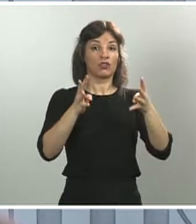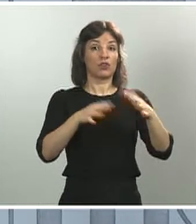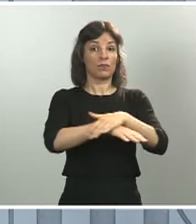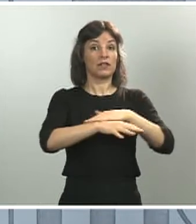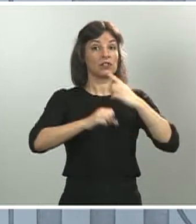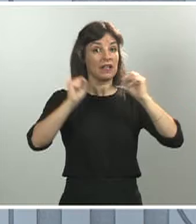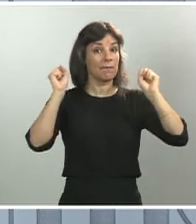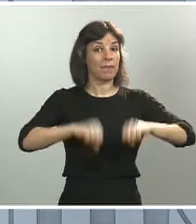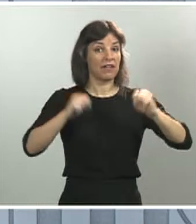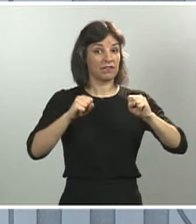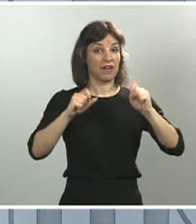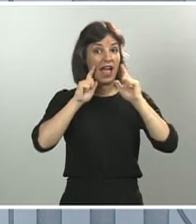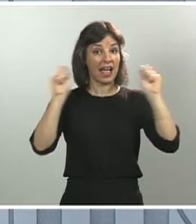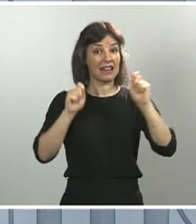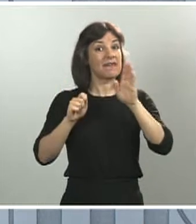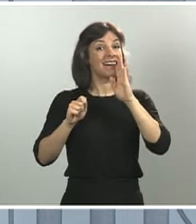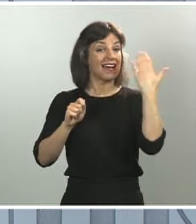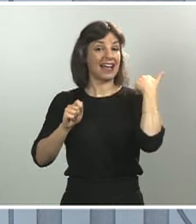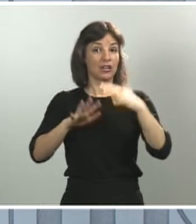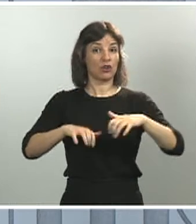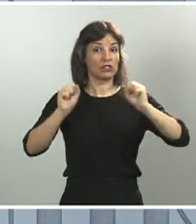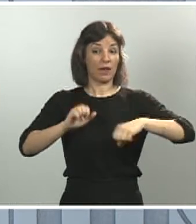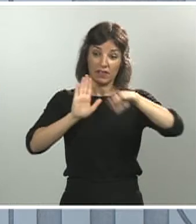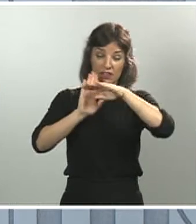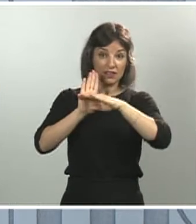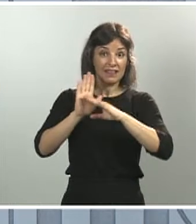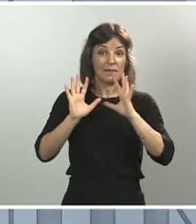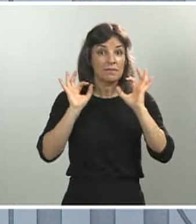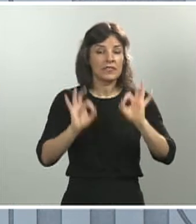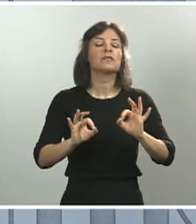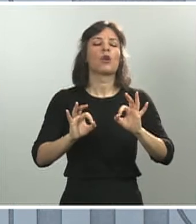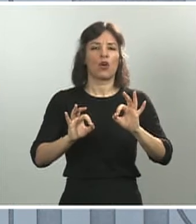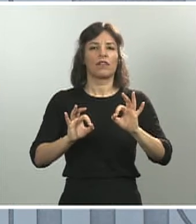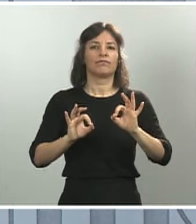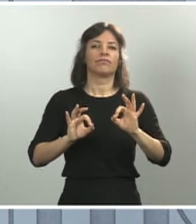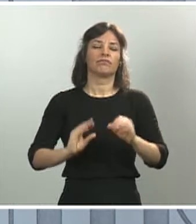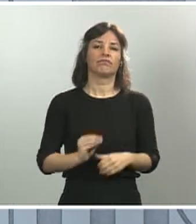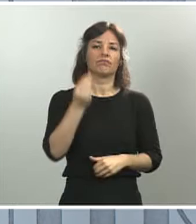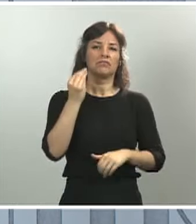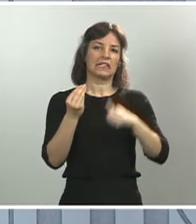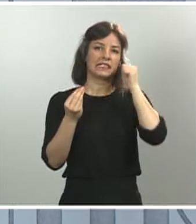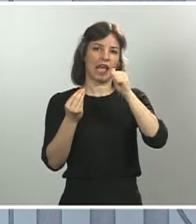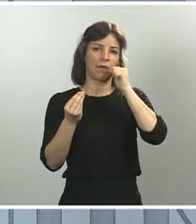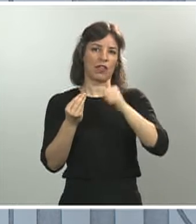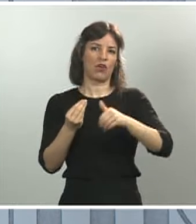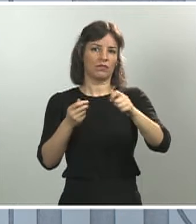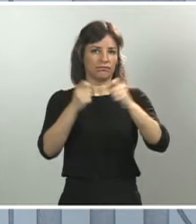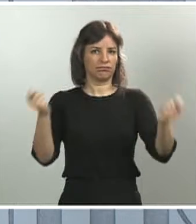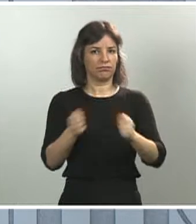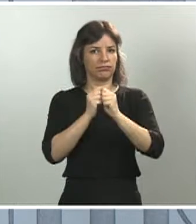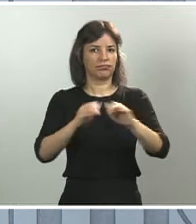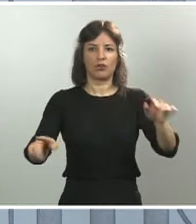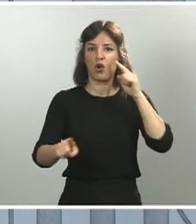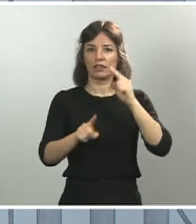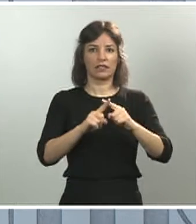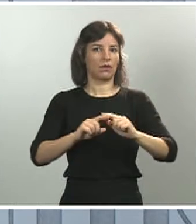los términos en que fue autorizado por el Congreso de los Diputados, pues publicaríamos el sábado para que fuera operativa ya y estuviera